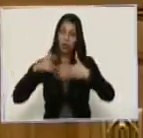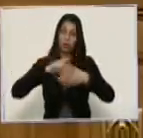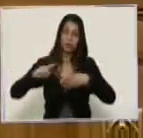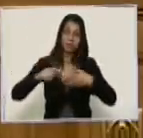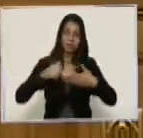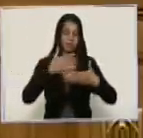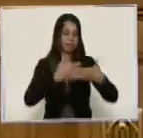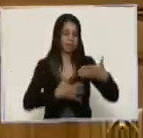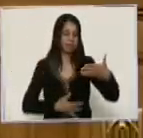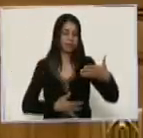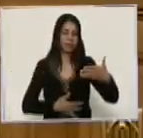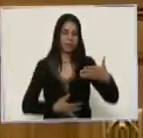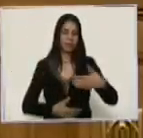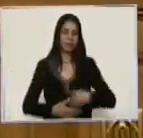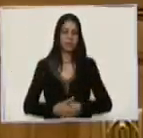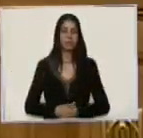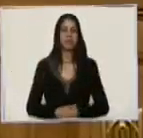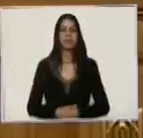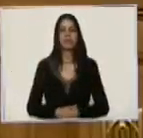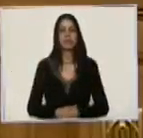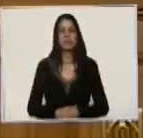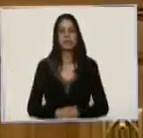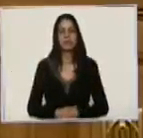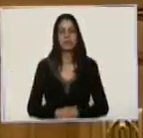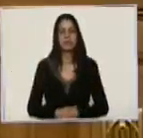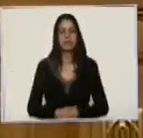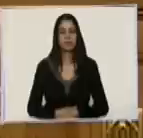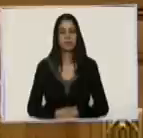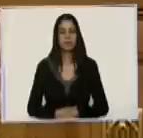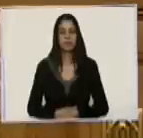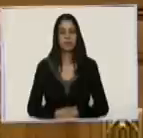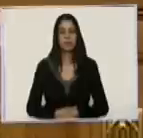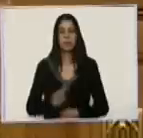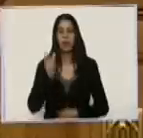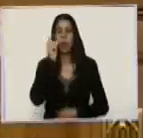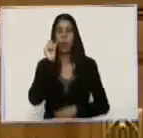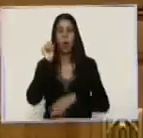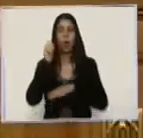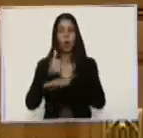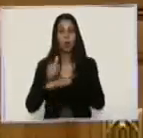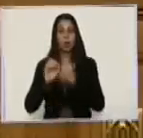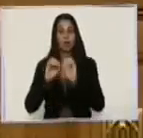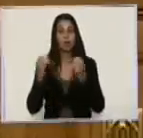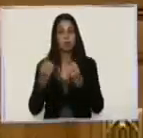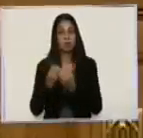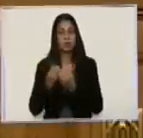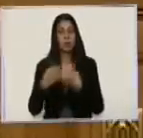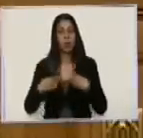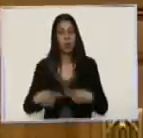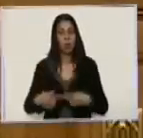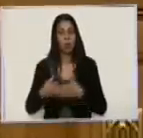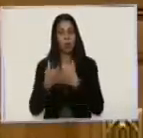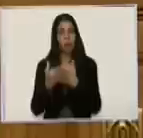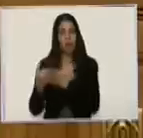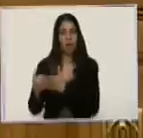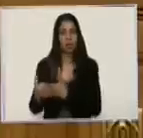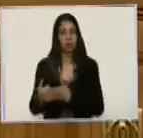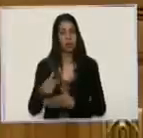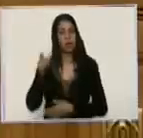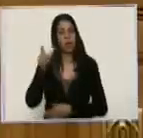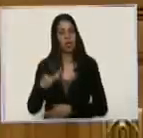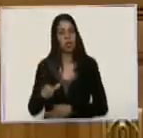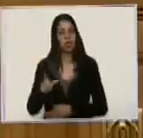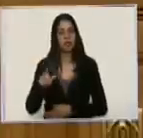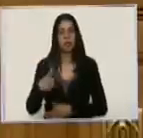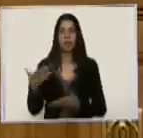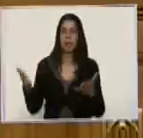A lo que también el director de Human Rights Watch, José Miguel Vivanco, también estaba como